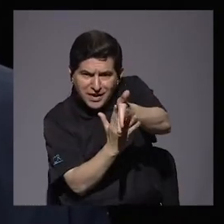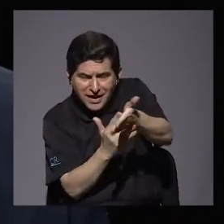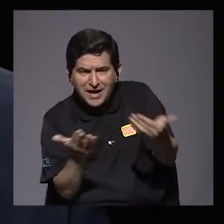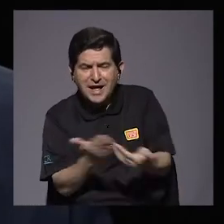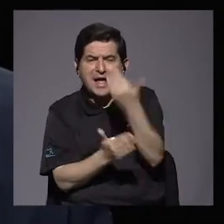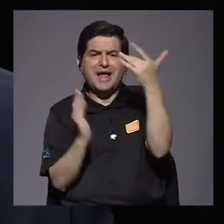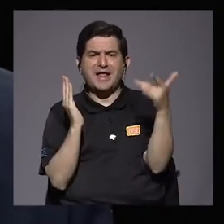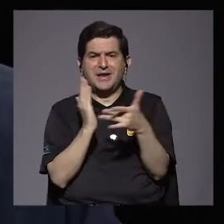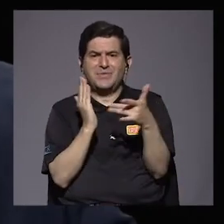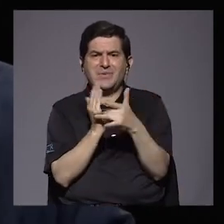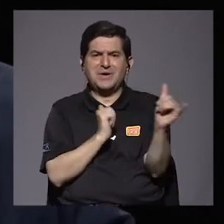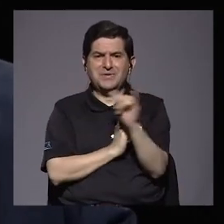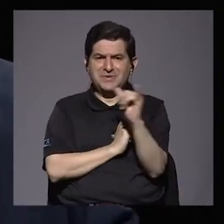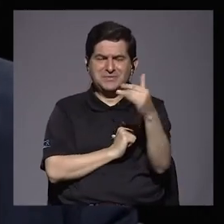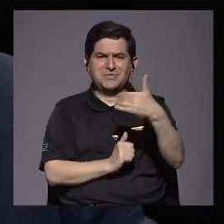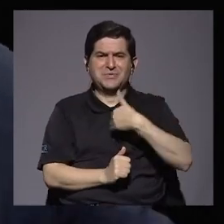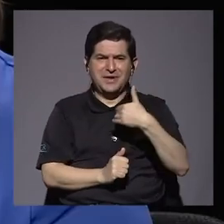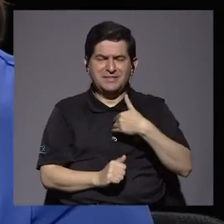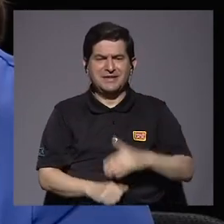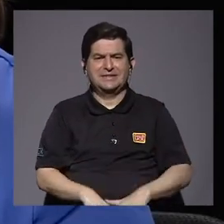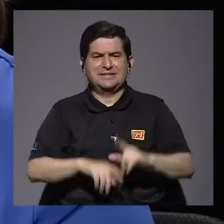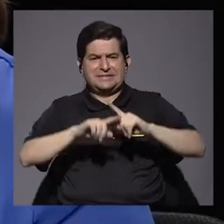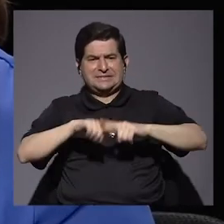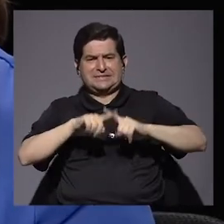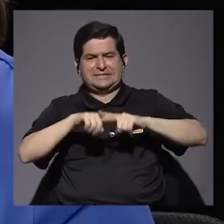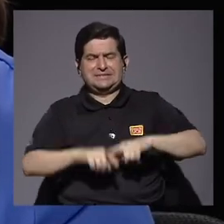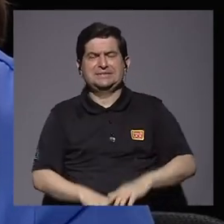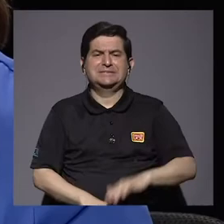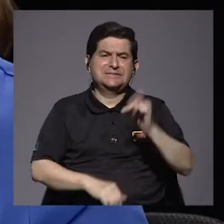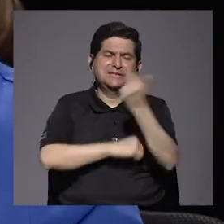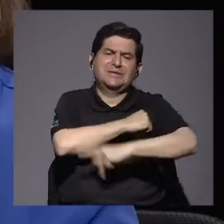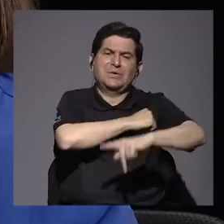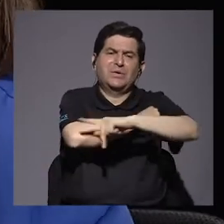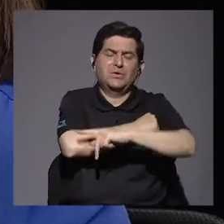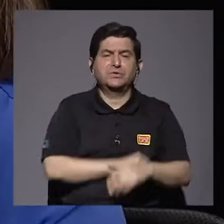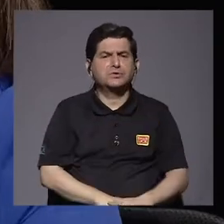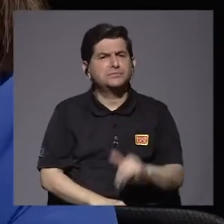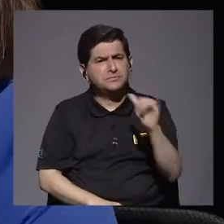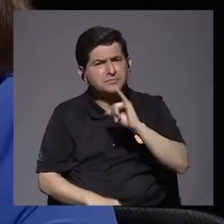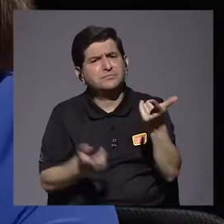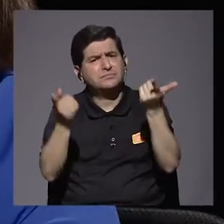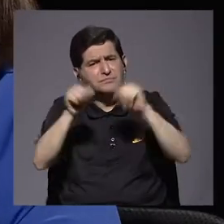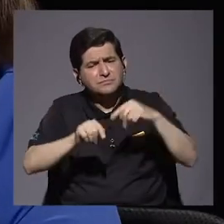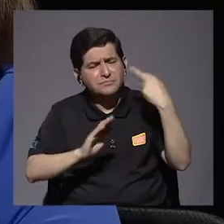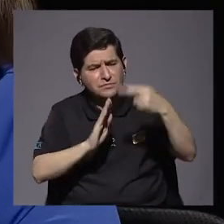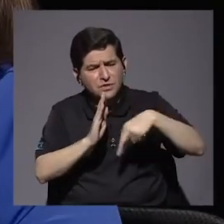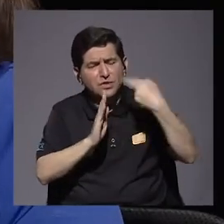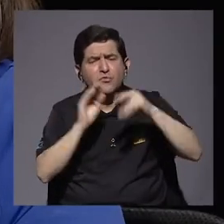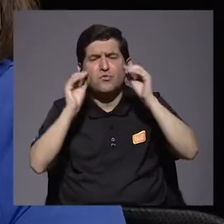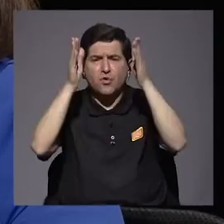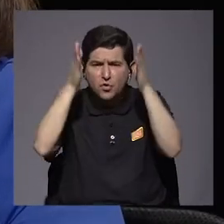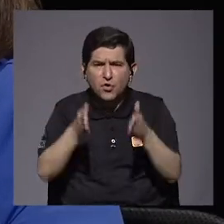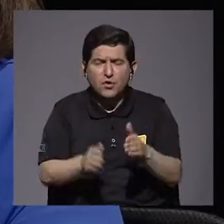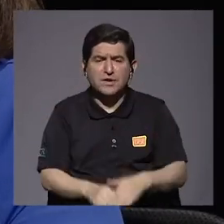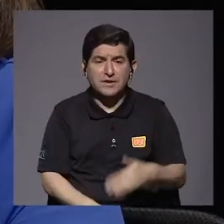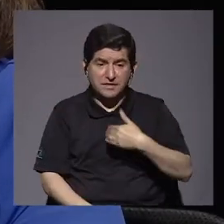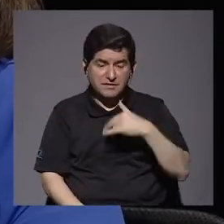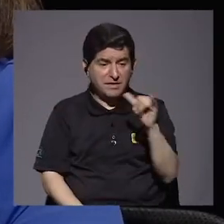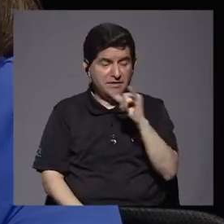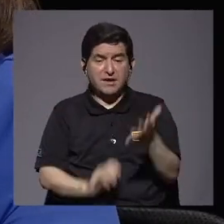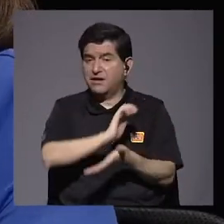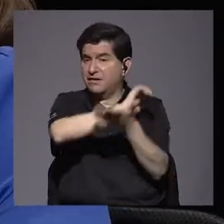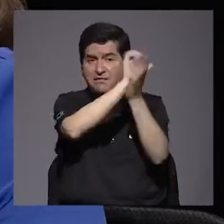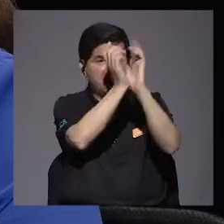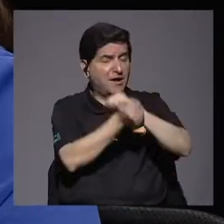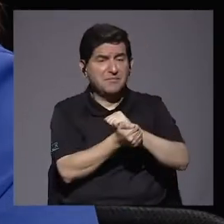nuevas tecnologías también tienen muchas dependencias extranjeras. Sí, y pasa también porque el rol del docente va a tener que también